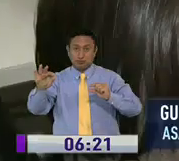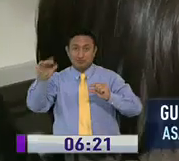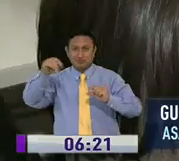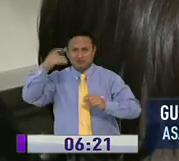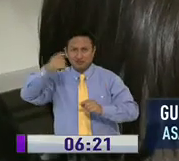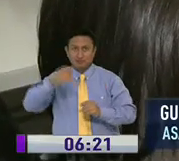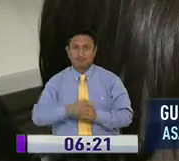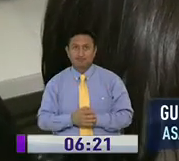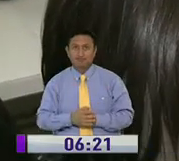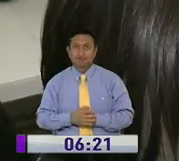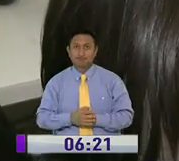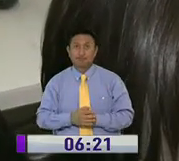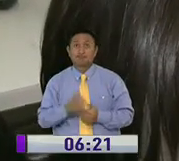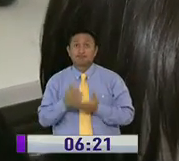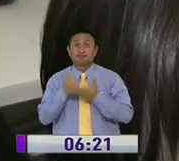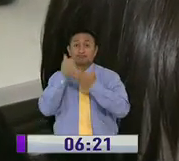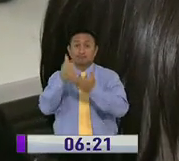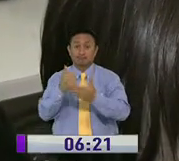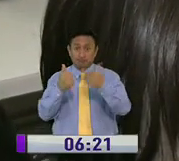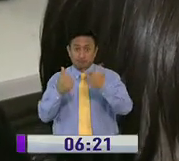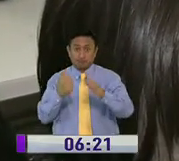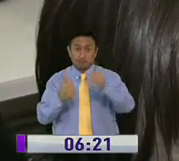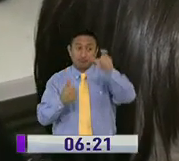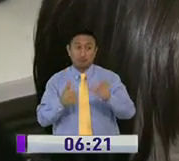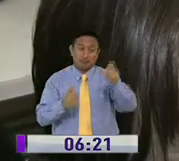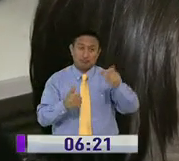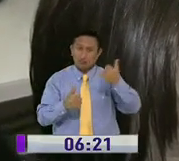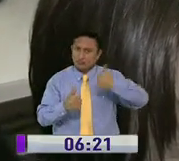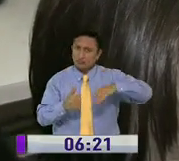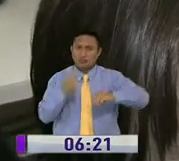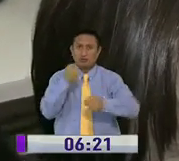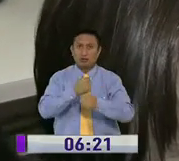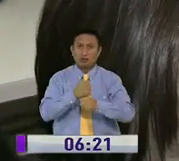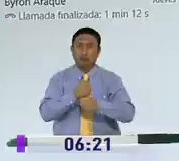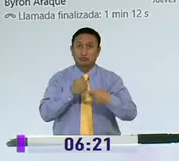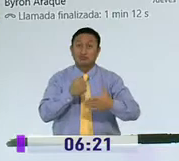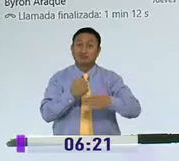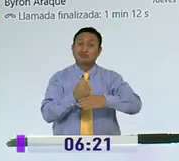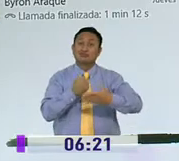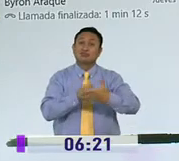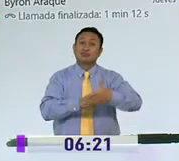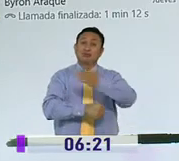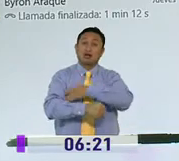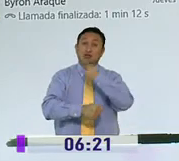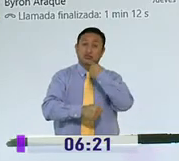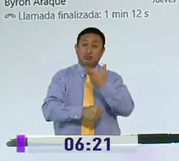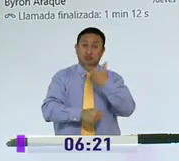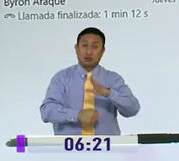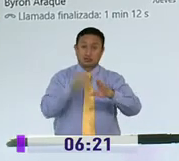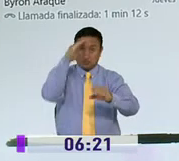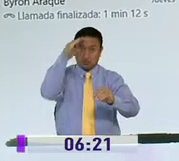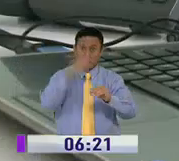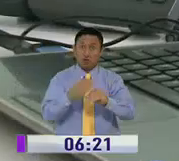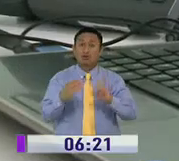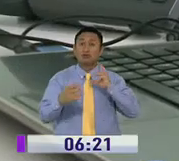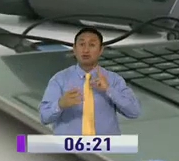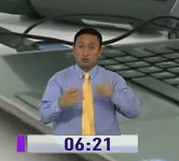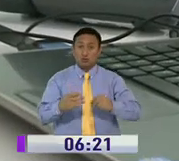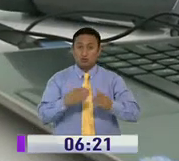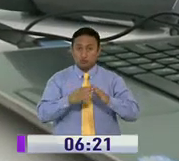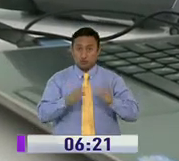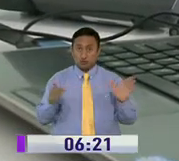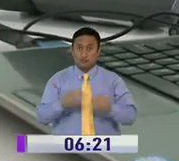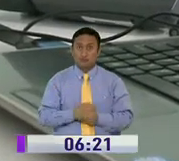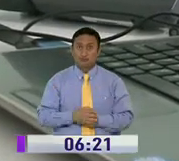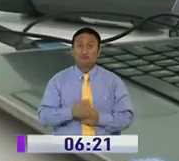solidaridad. Mientras la ayuda se ejecuta, la legislatura continúa con su trabajo, como ya se anunció, enfocado en superar la crisis sanitaria y enfrentar la